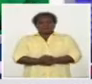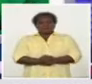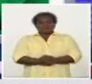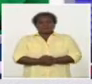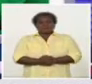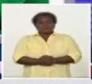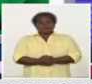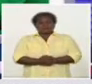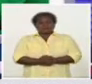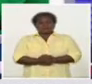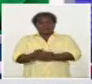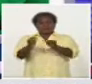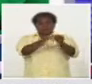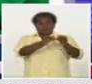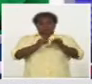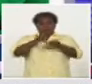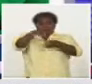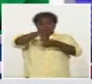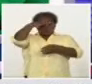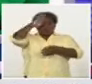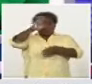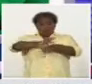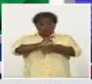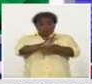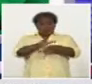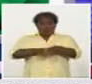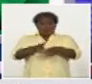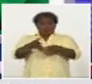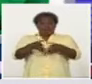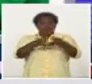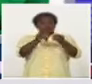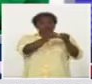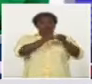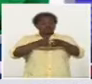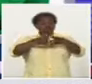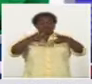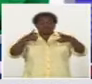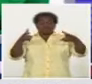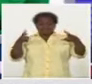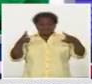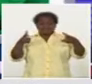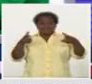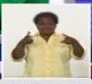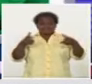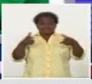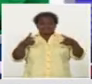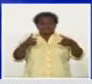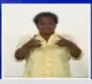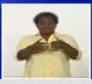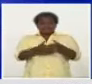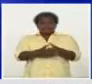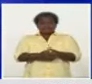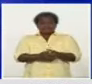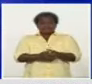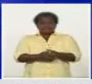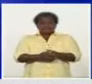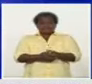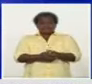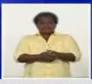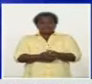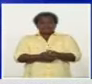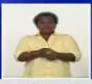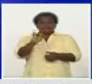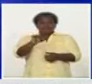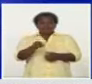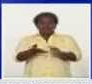elevada la transmisión de la COVID-19 en estos momentos en nuestro país. Al incrementarse